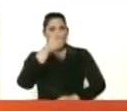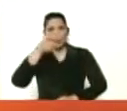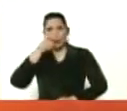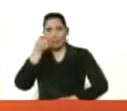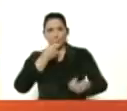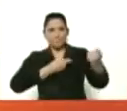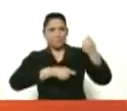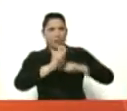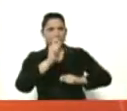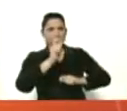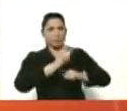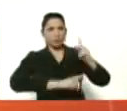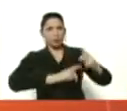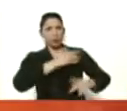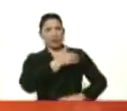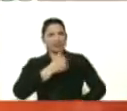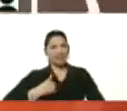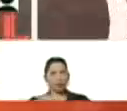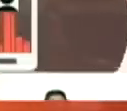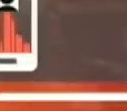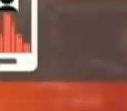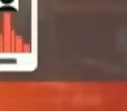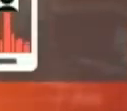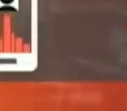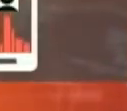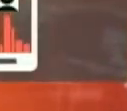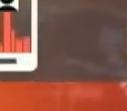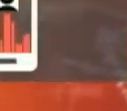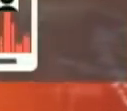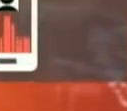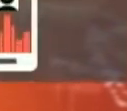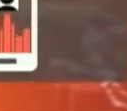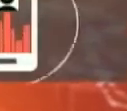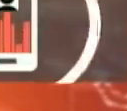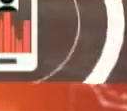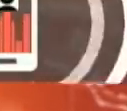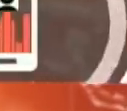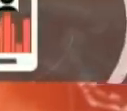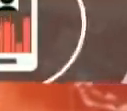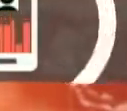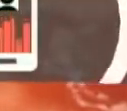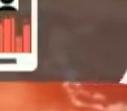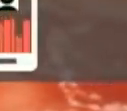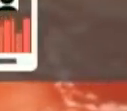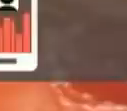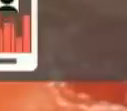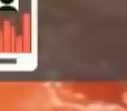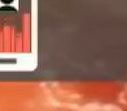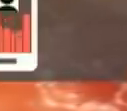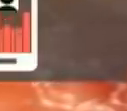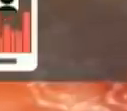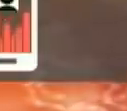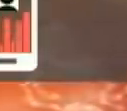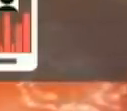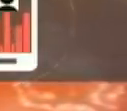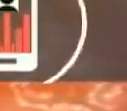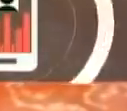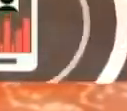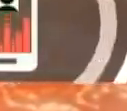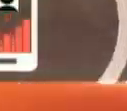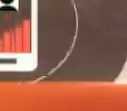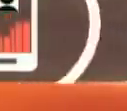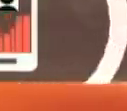de sus productos. Quiero conocer en detalle esta decisión que usted ha tomado y que la ha anunciado la vicepresidenta ejecutiva